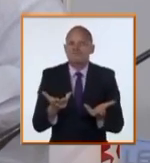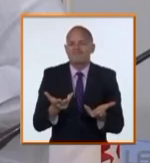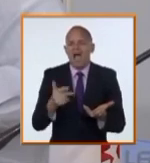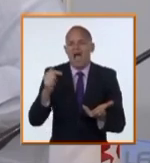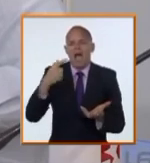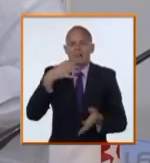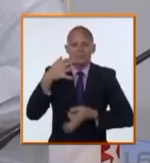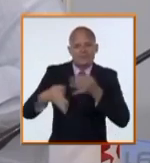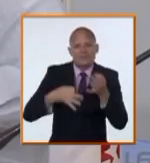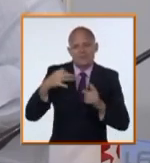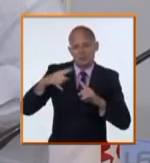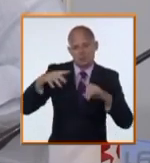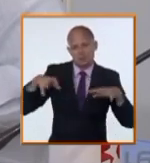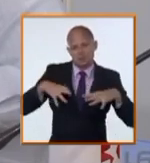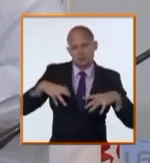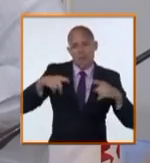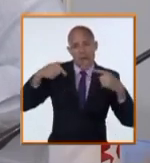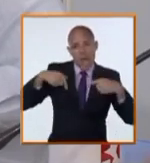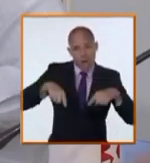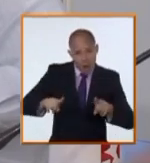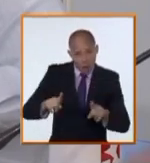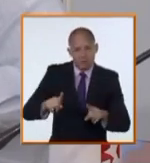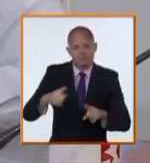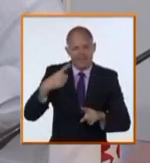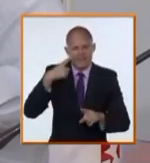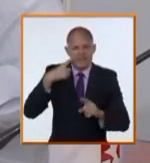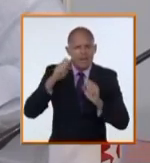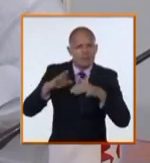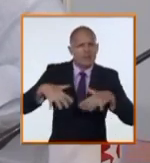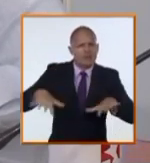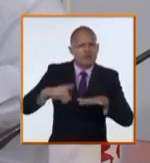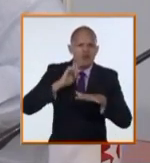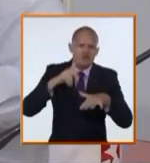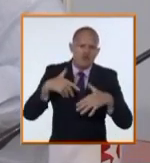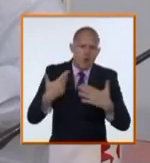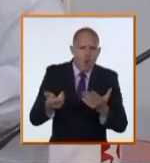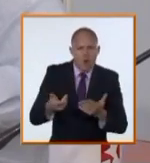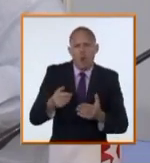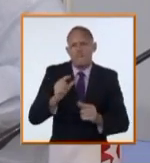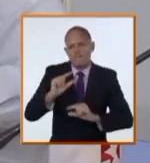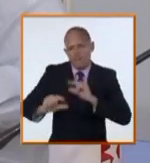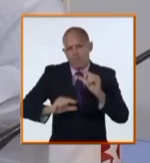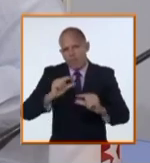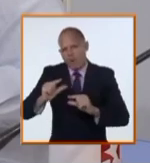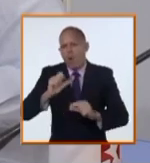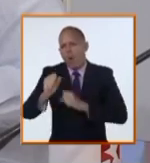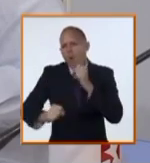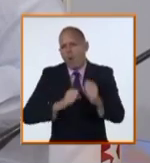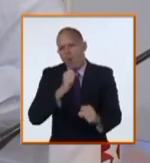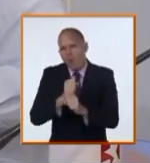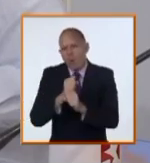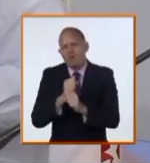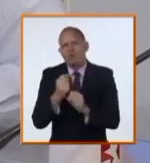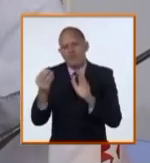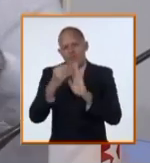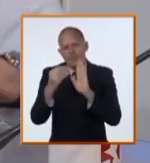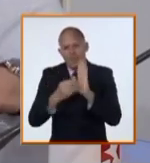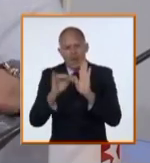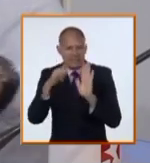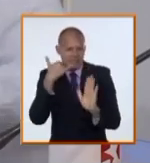para dentro de este proceso de bancarización y de utilización de los pagos electrónicos